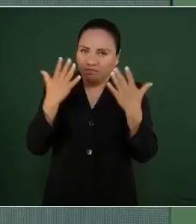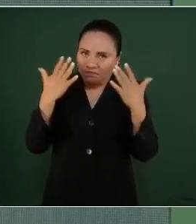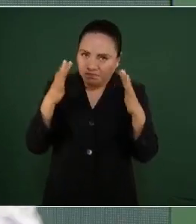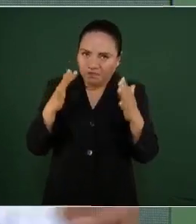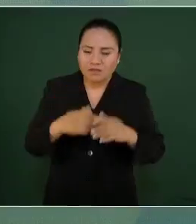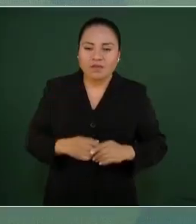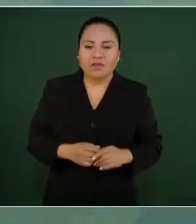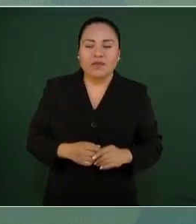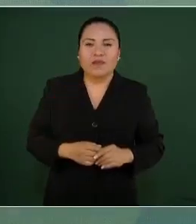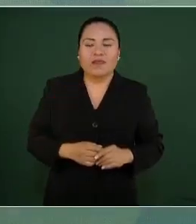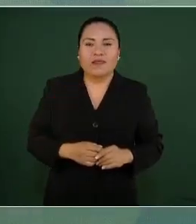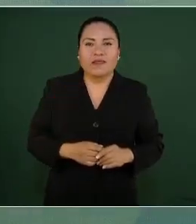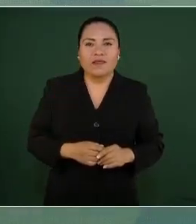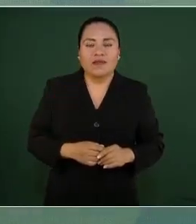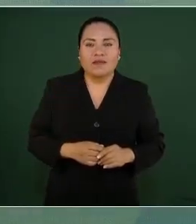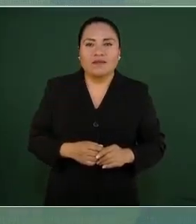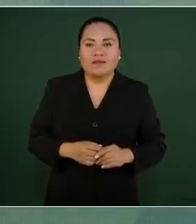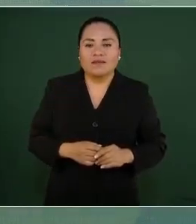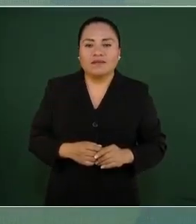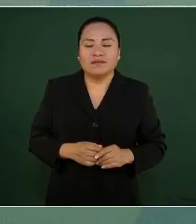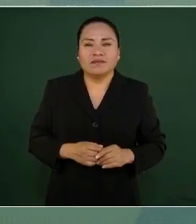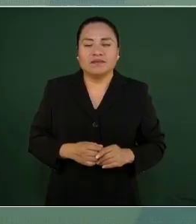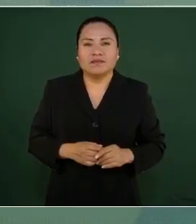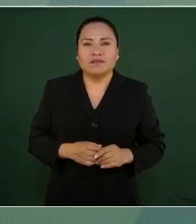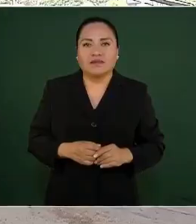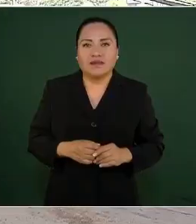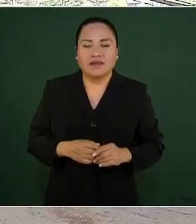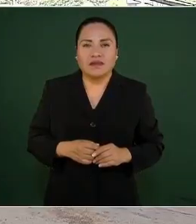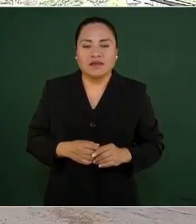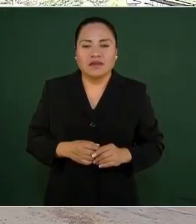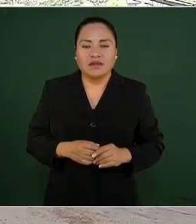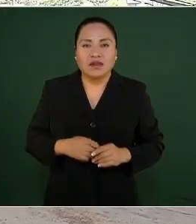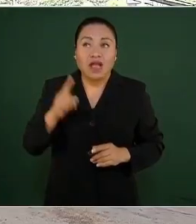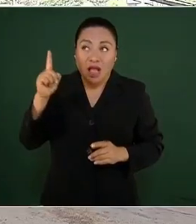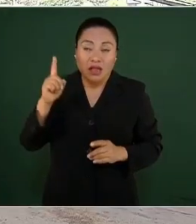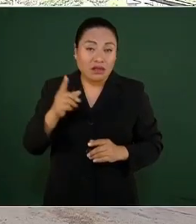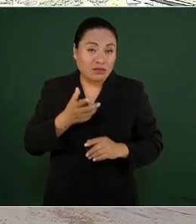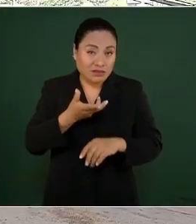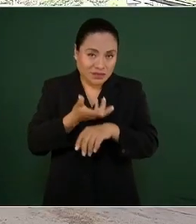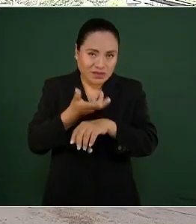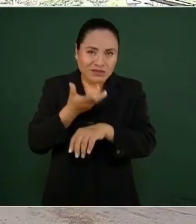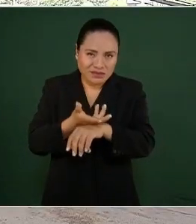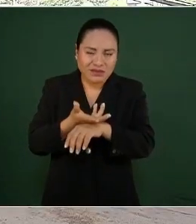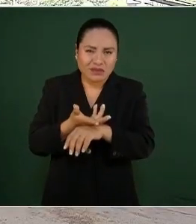En vez de los que están proponiendo